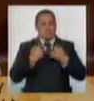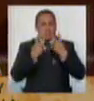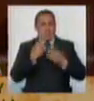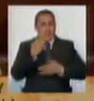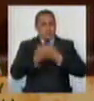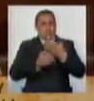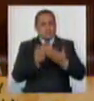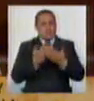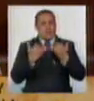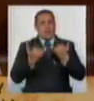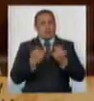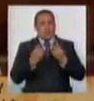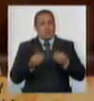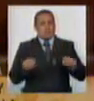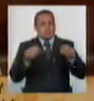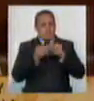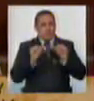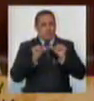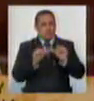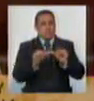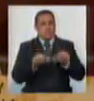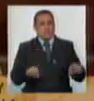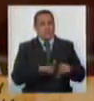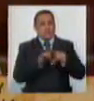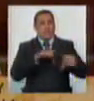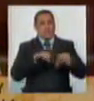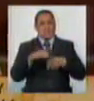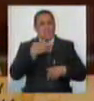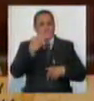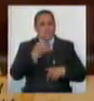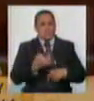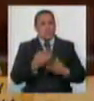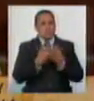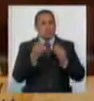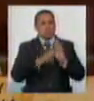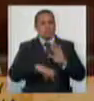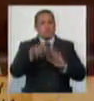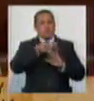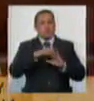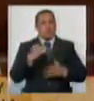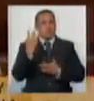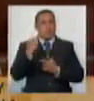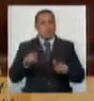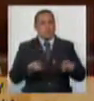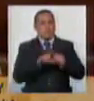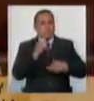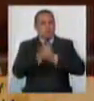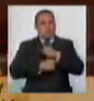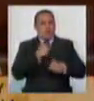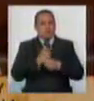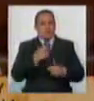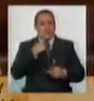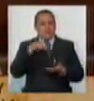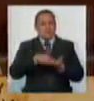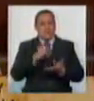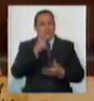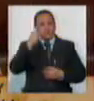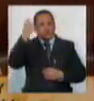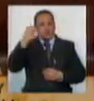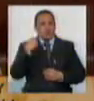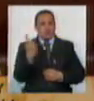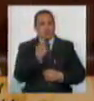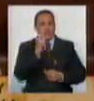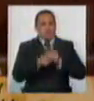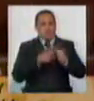delante, vamos a continuar haciendo realidad los proyectos esperados por décadas y que están en el sueño de todos